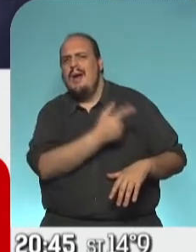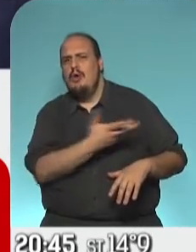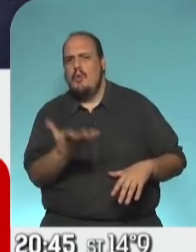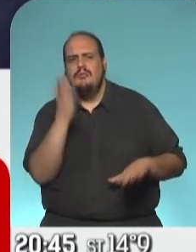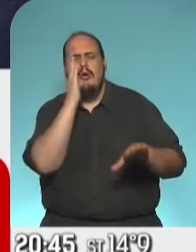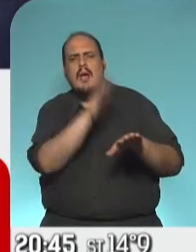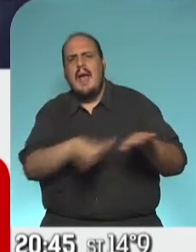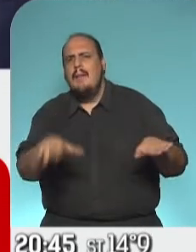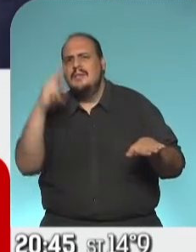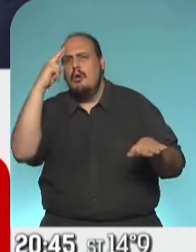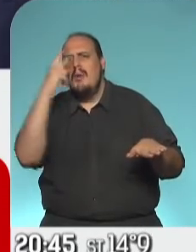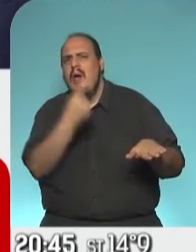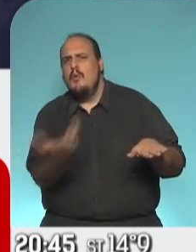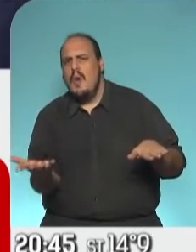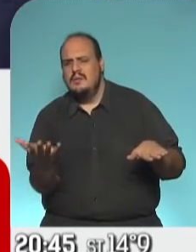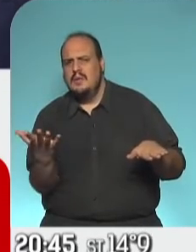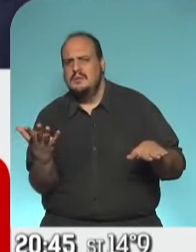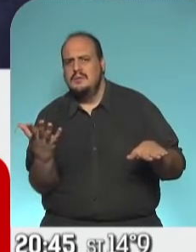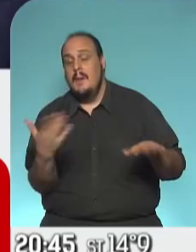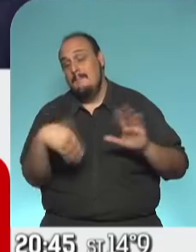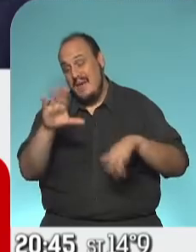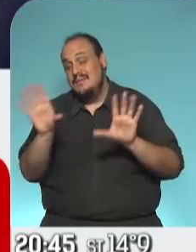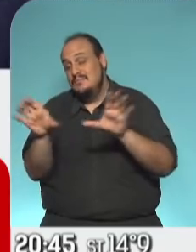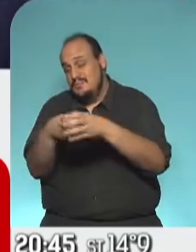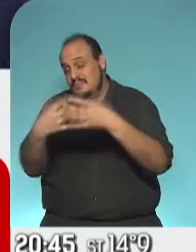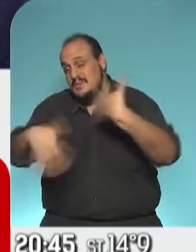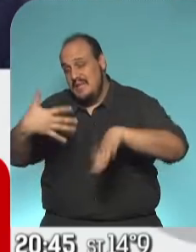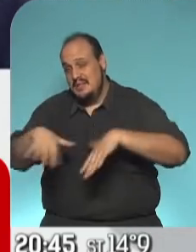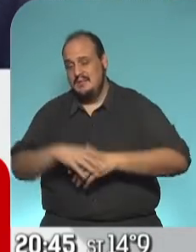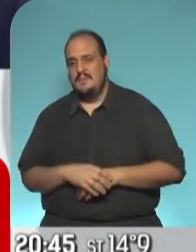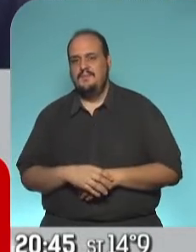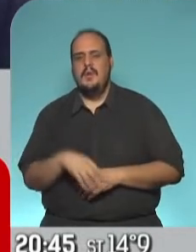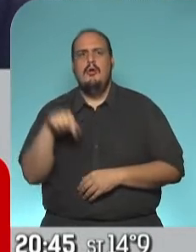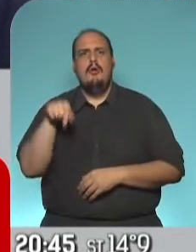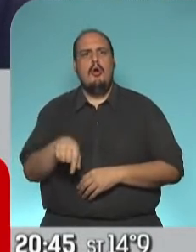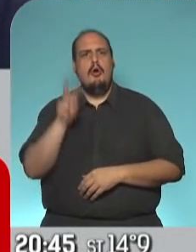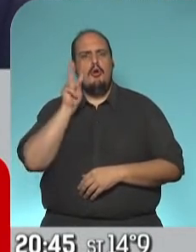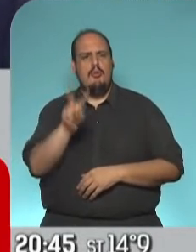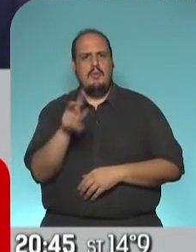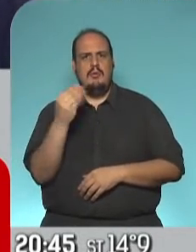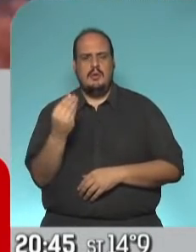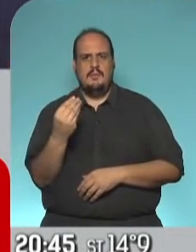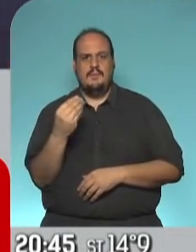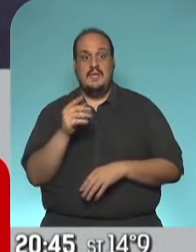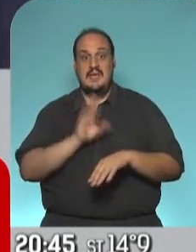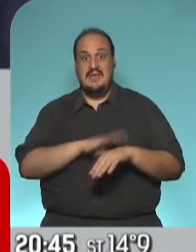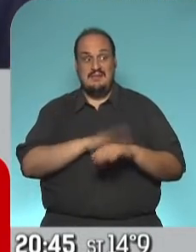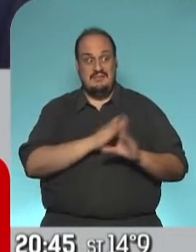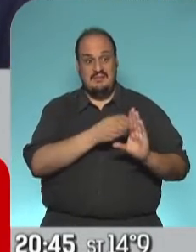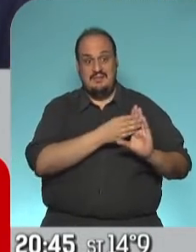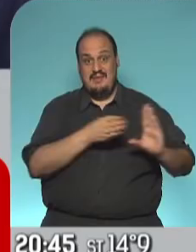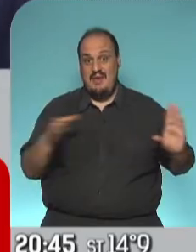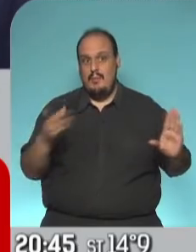camas, fundamentalmente de terapia intensiva? Hoy lo que estamos observando es que gracias a este tiempo que se ha podido